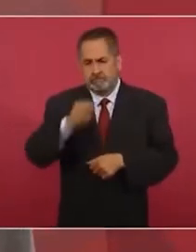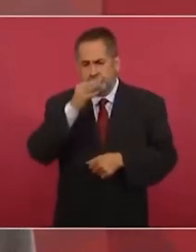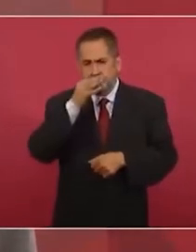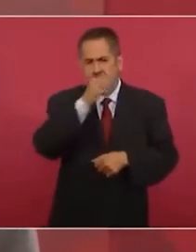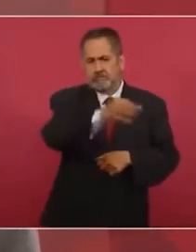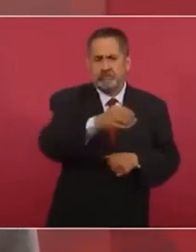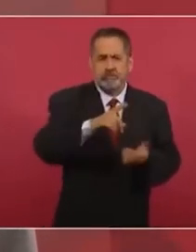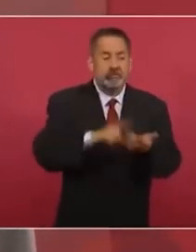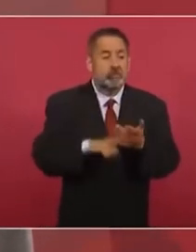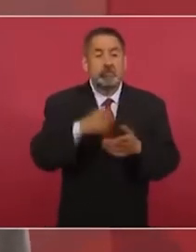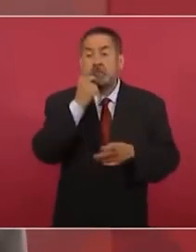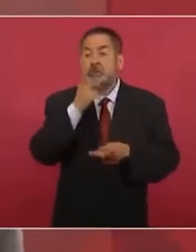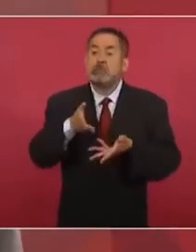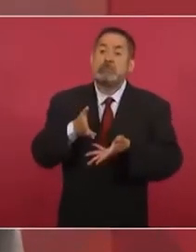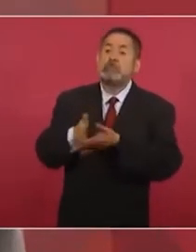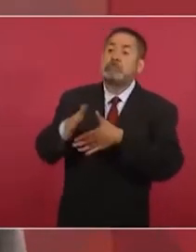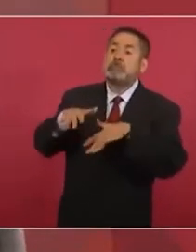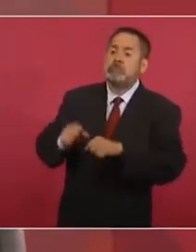de invasión,